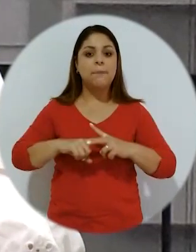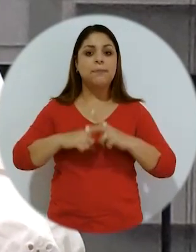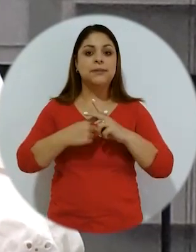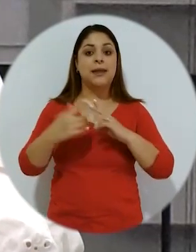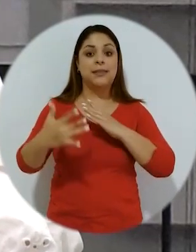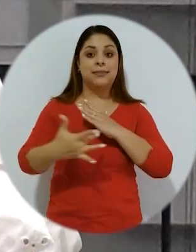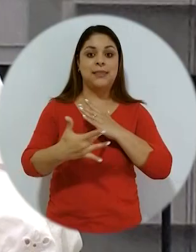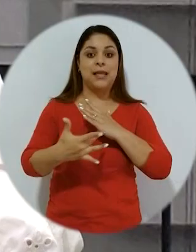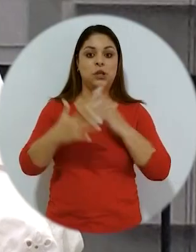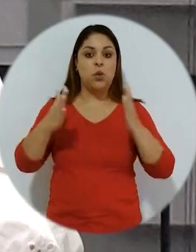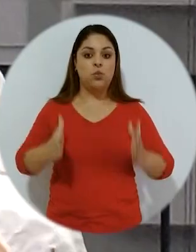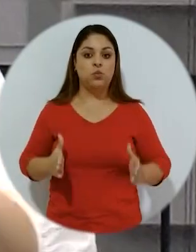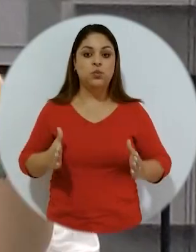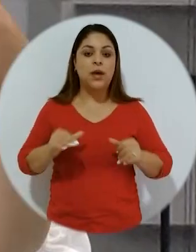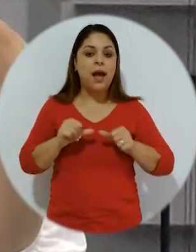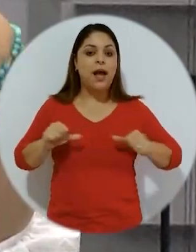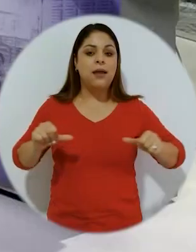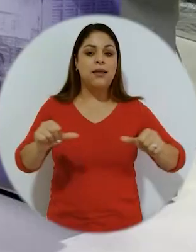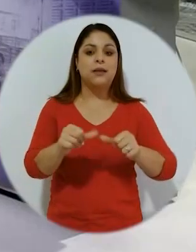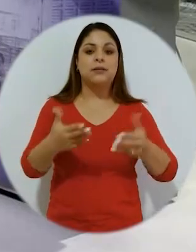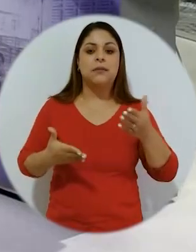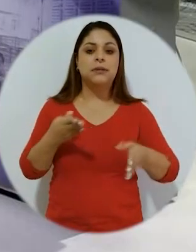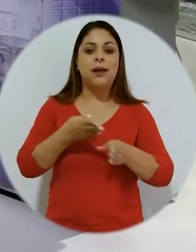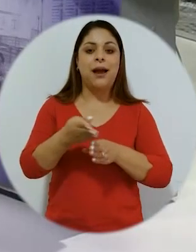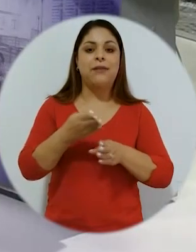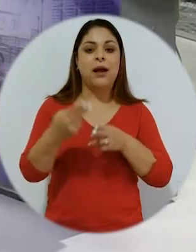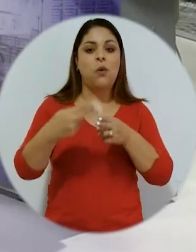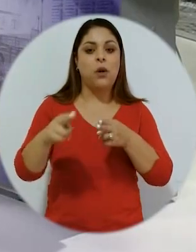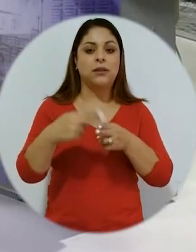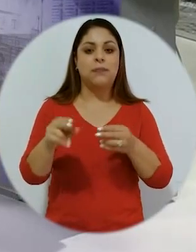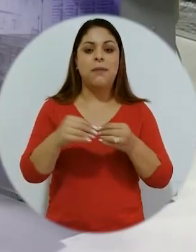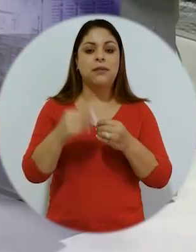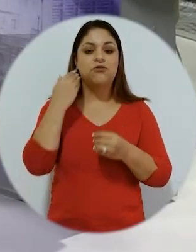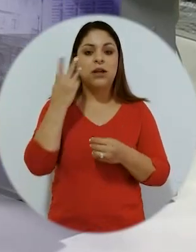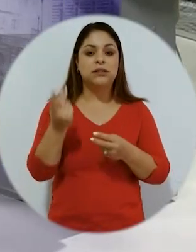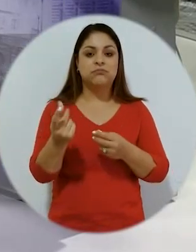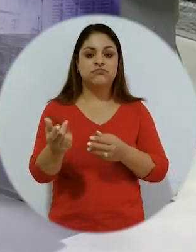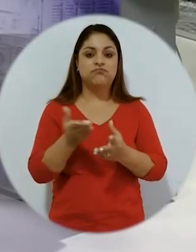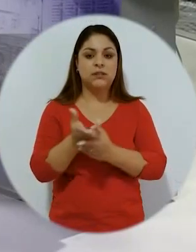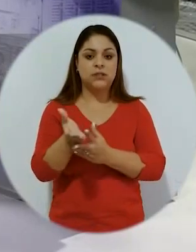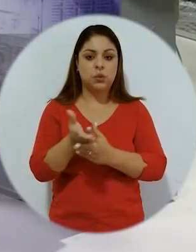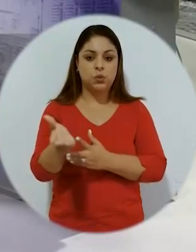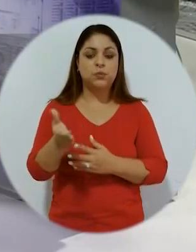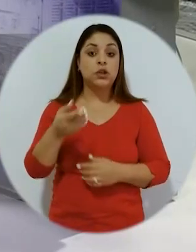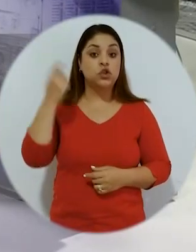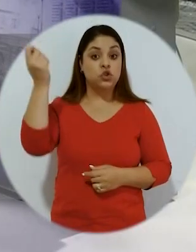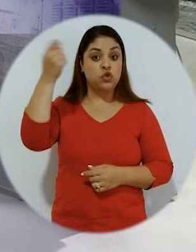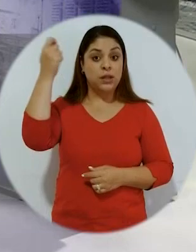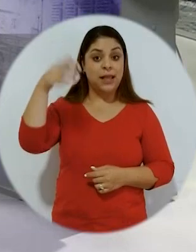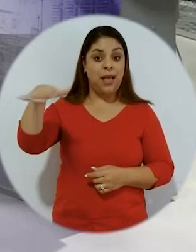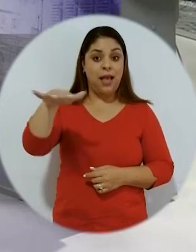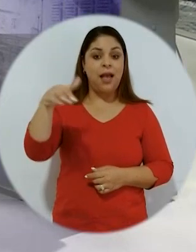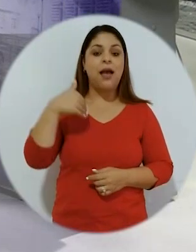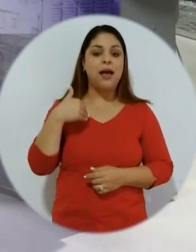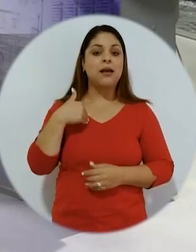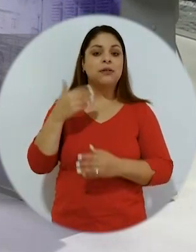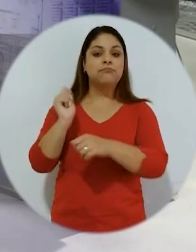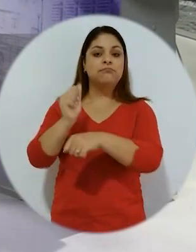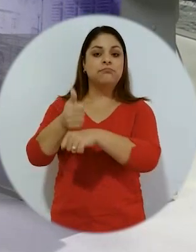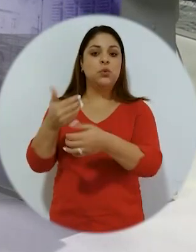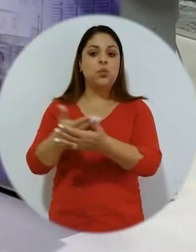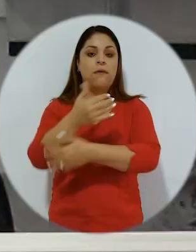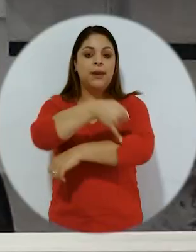generar técnicos en áreas que sean carreras un poco más cortas, de más fácil acceso. En la zona de Chorotega ya